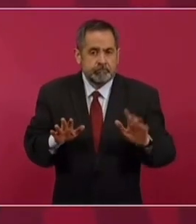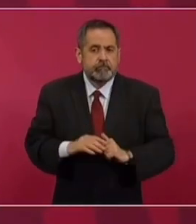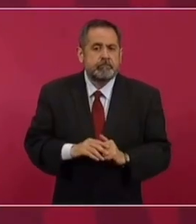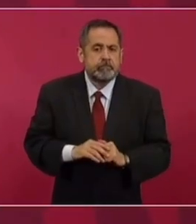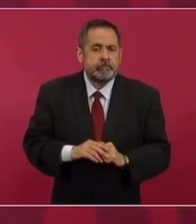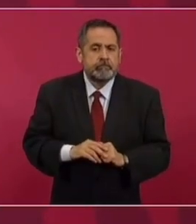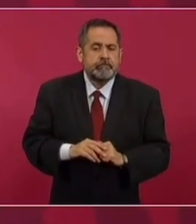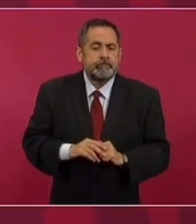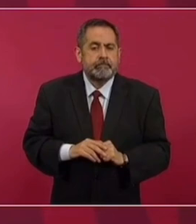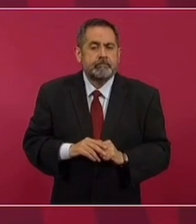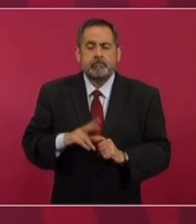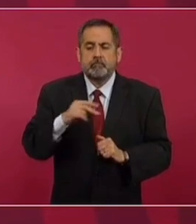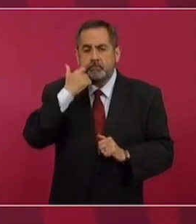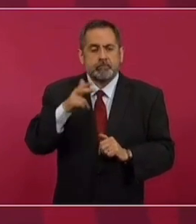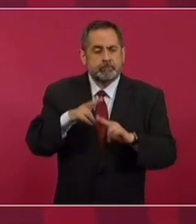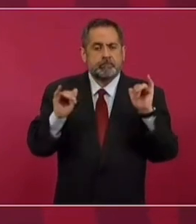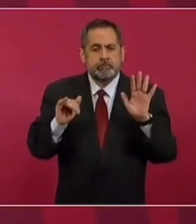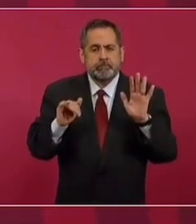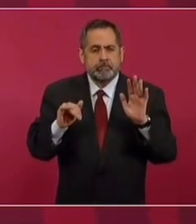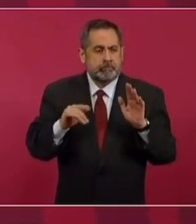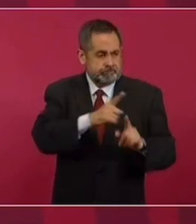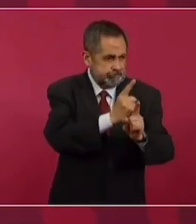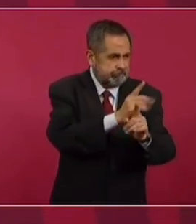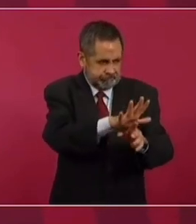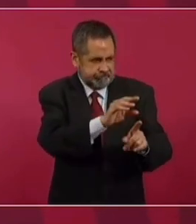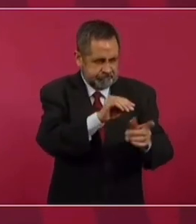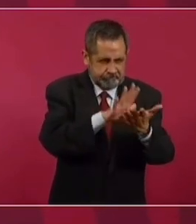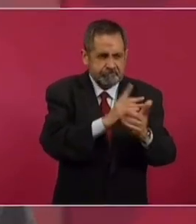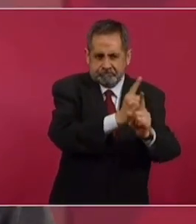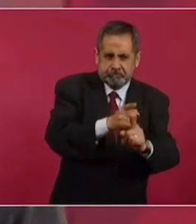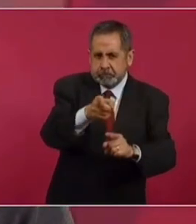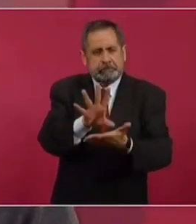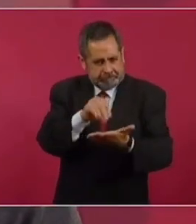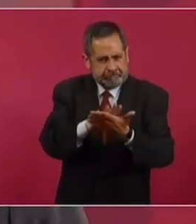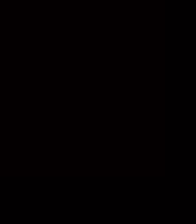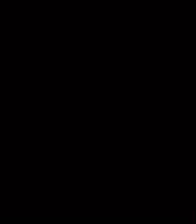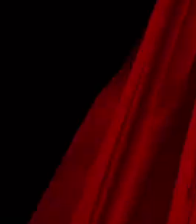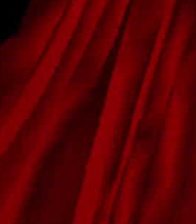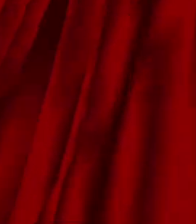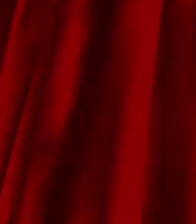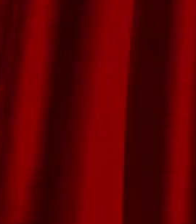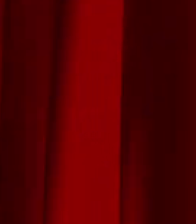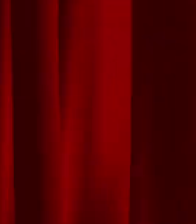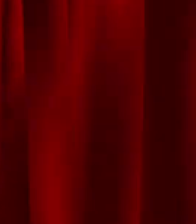nadie se vaya a sentir perseguido. No,